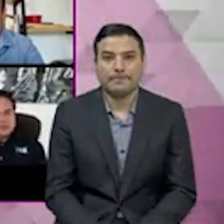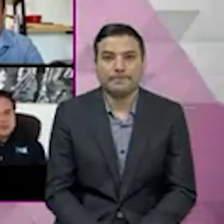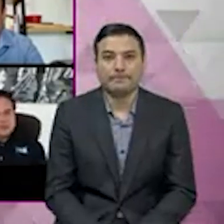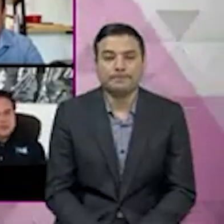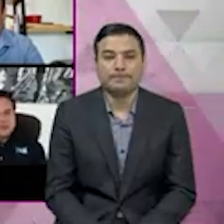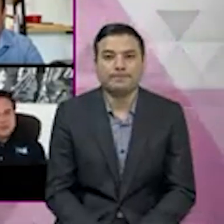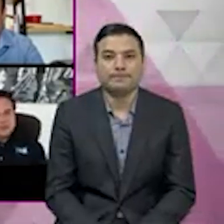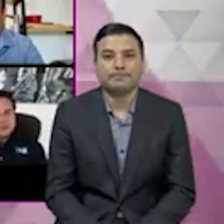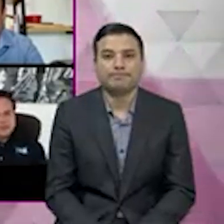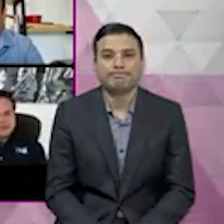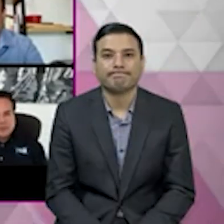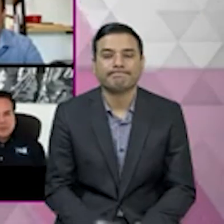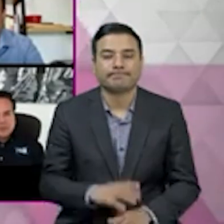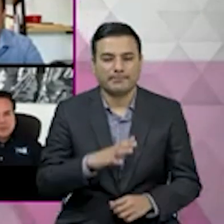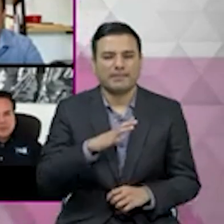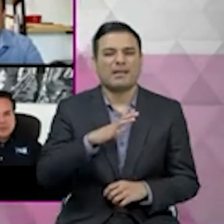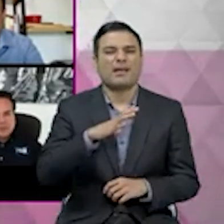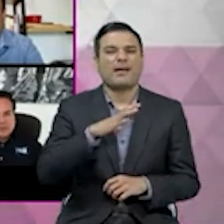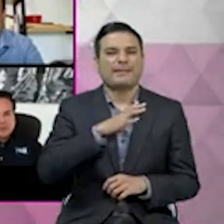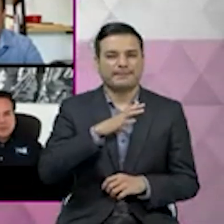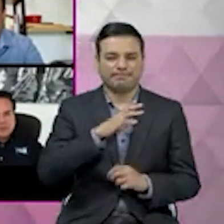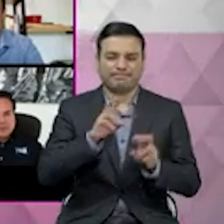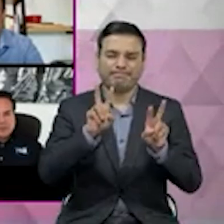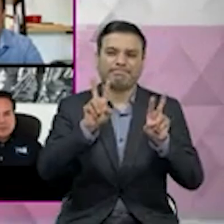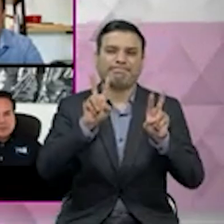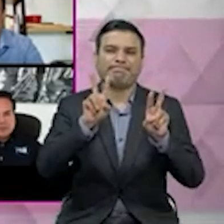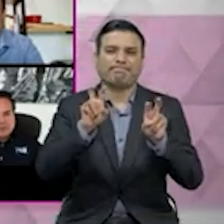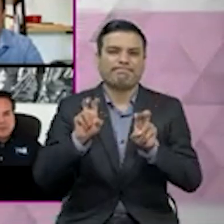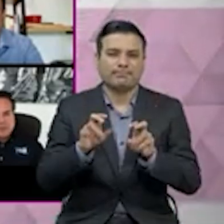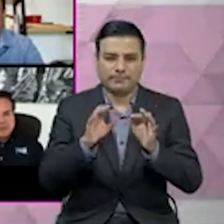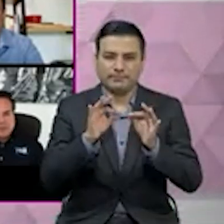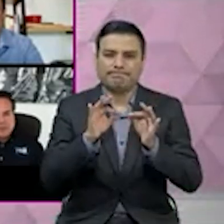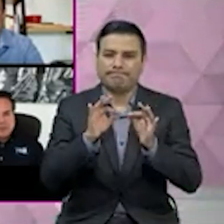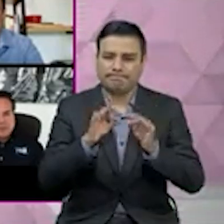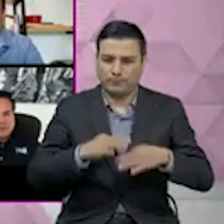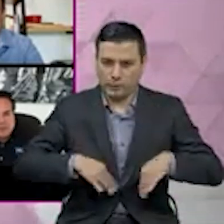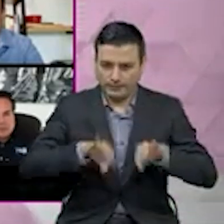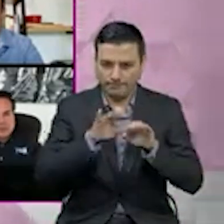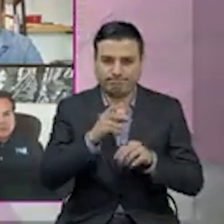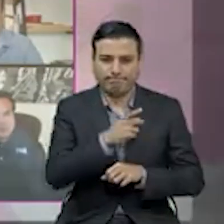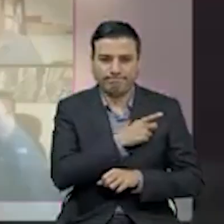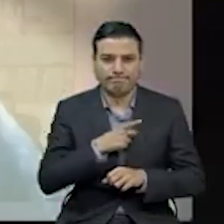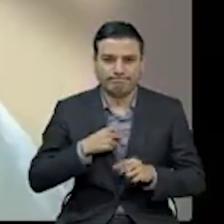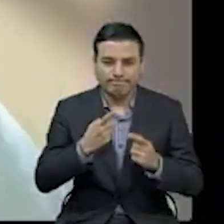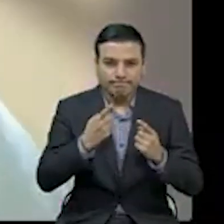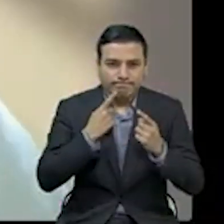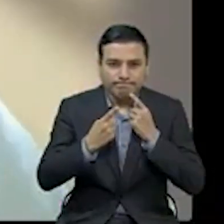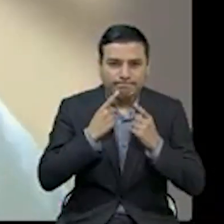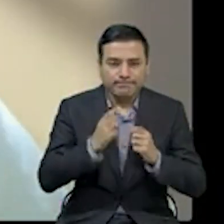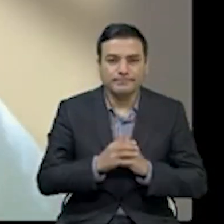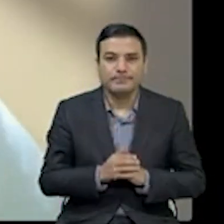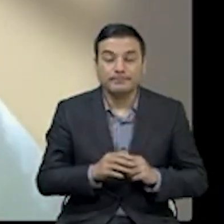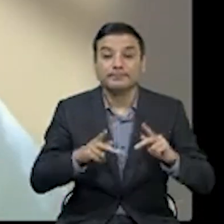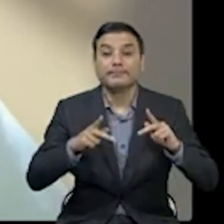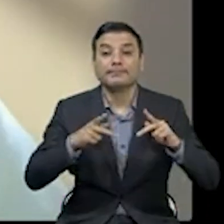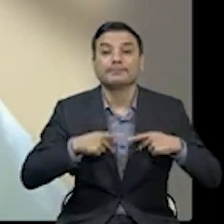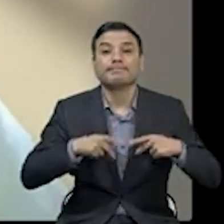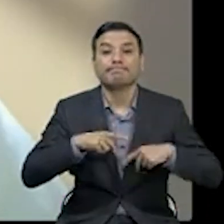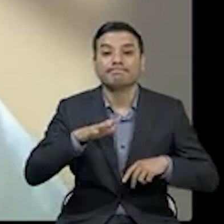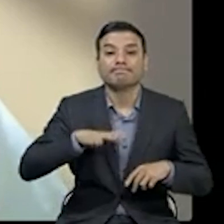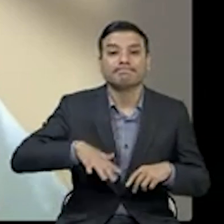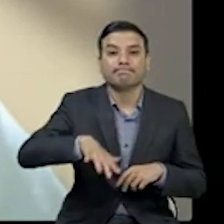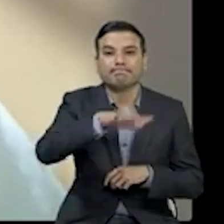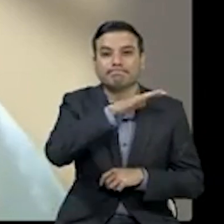Hay cosas de mucho fondo que vale la pena discutir en este punto. Ciudadanas que siguen esta sesión